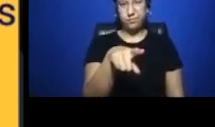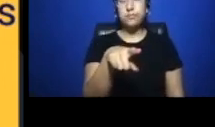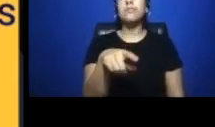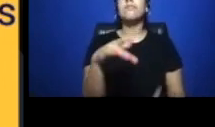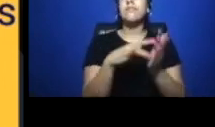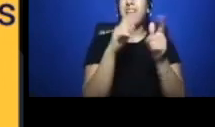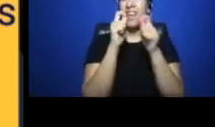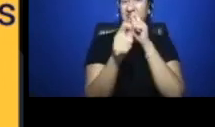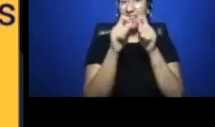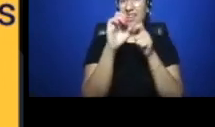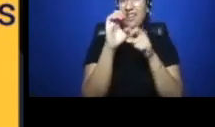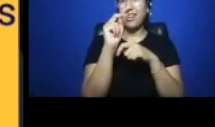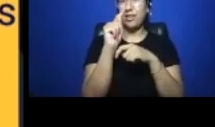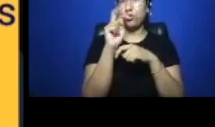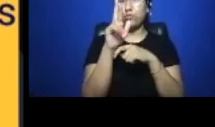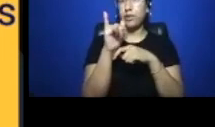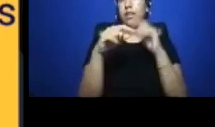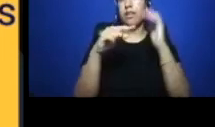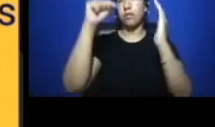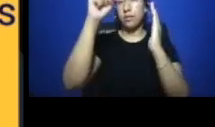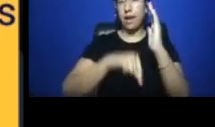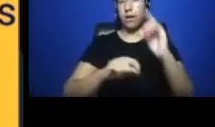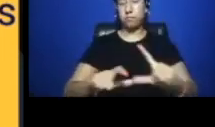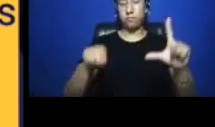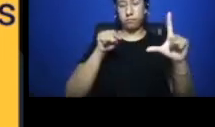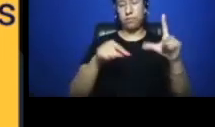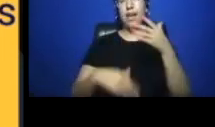Quiero editar la entrada y quiero añadir